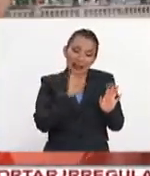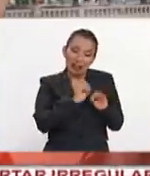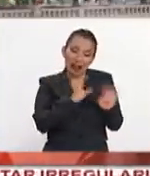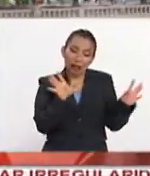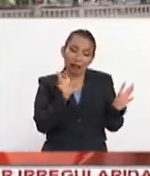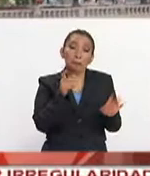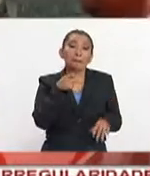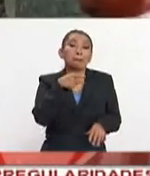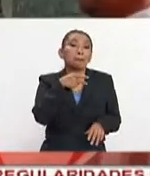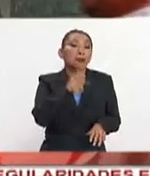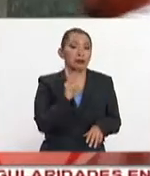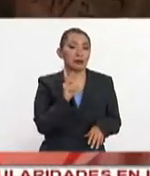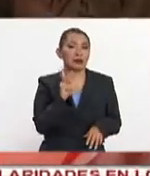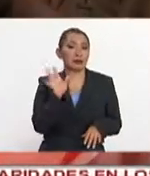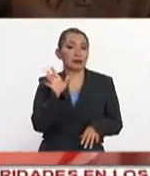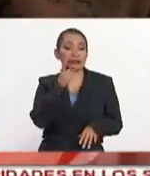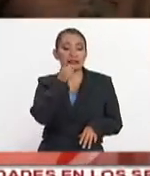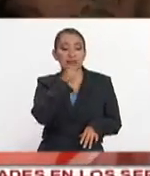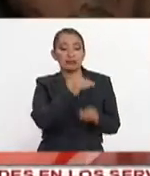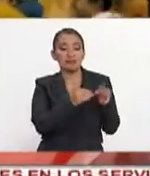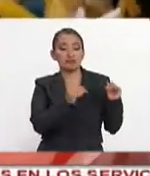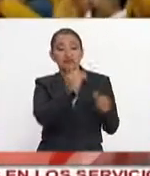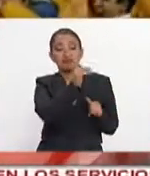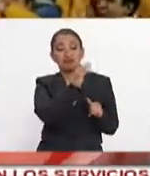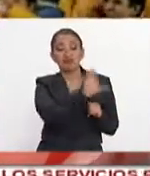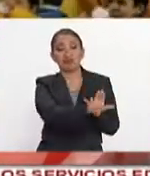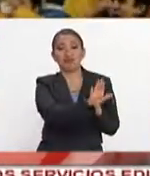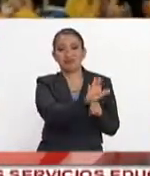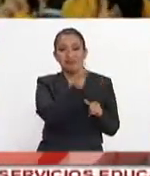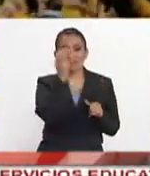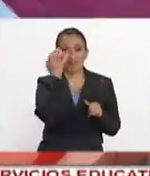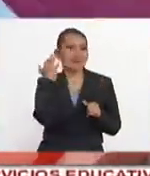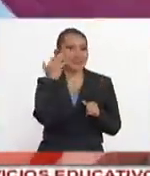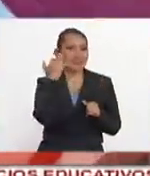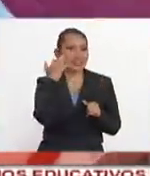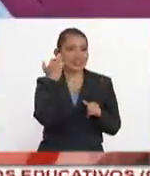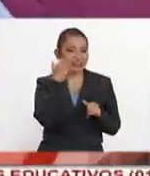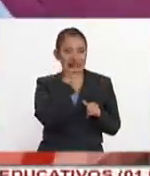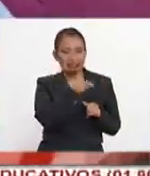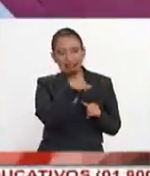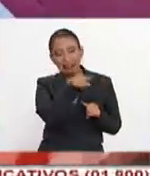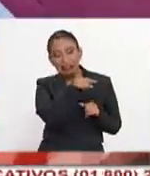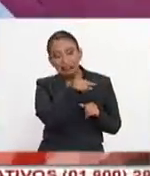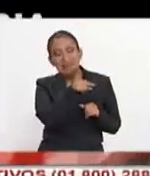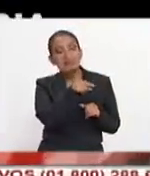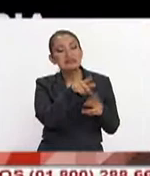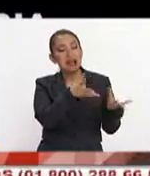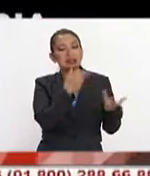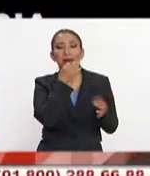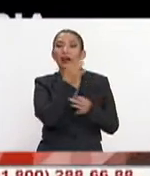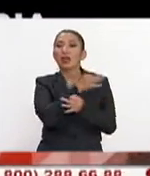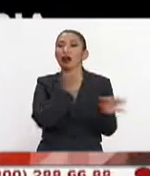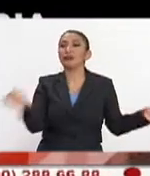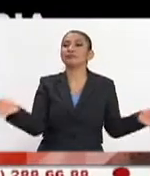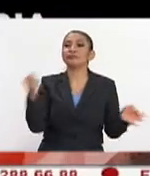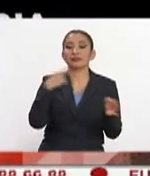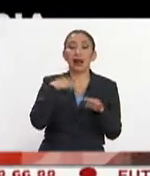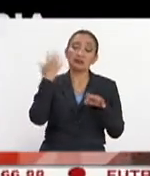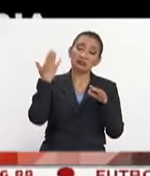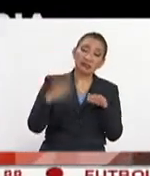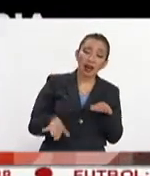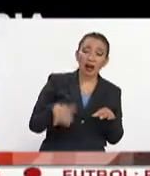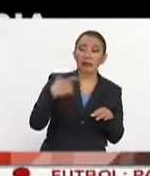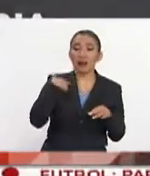claro. Sin embargo, lo que hace grande a este Tigres en este momento es lo que lanzó como campaña. Ya lo